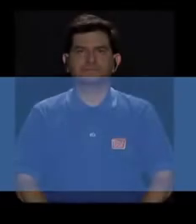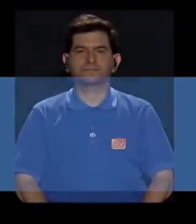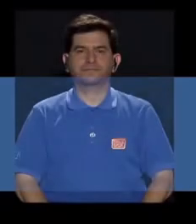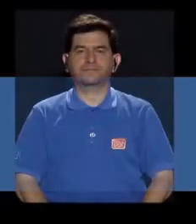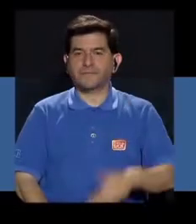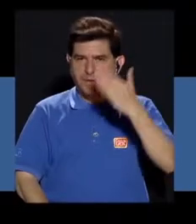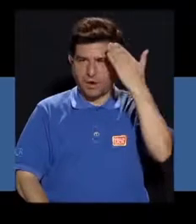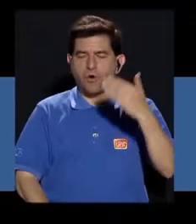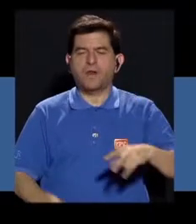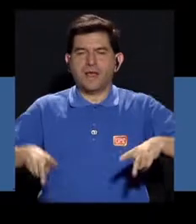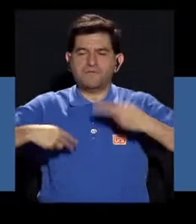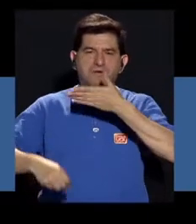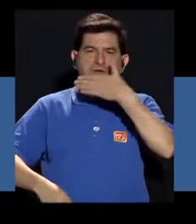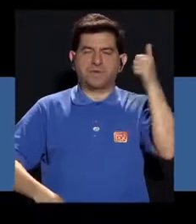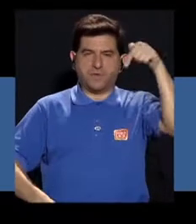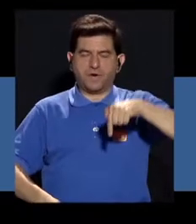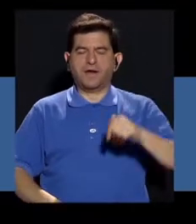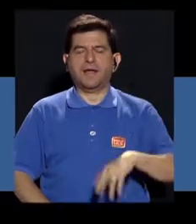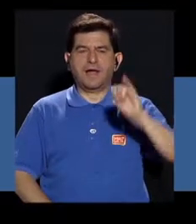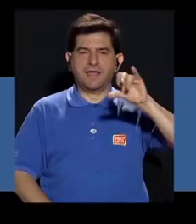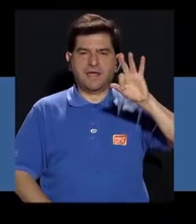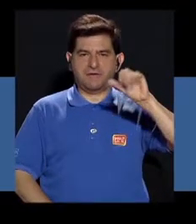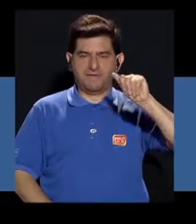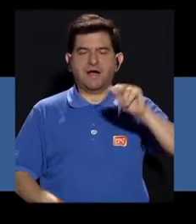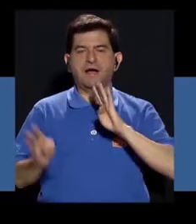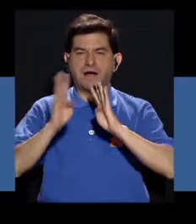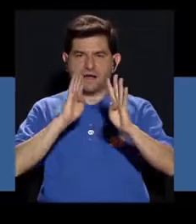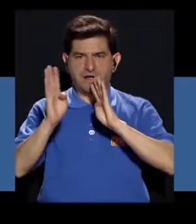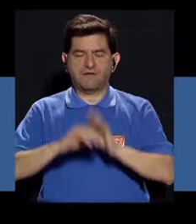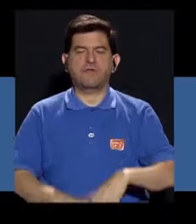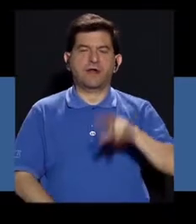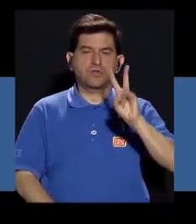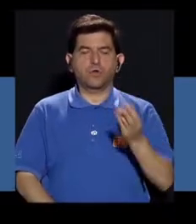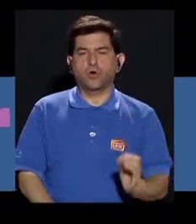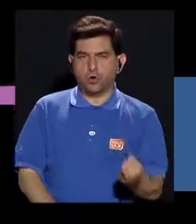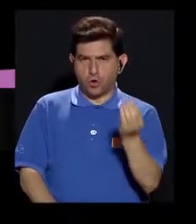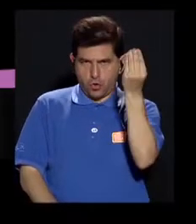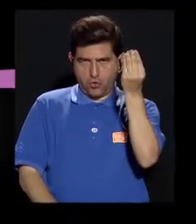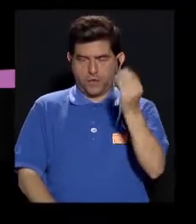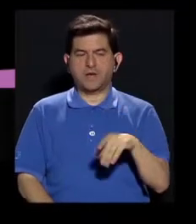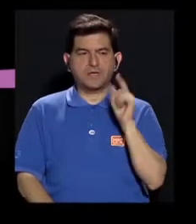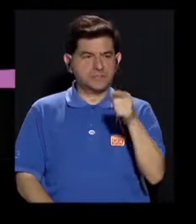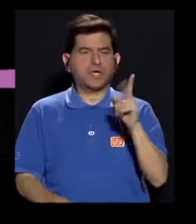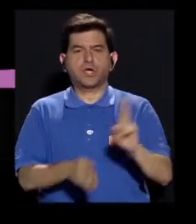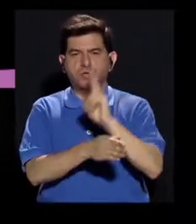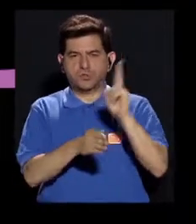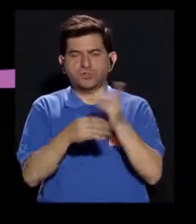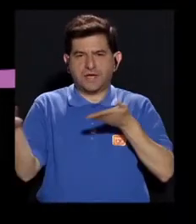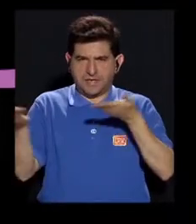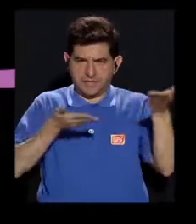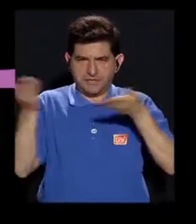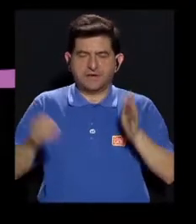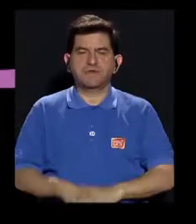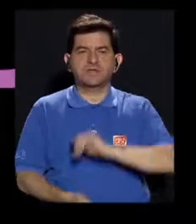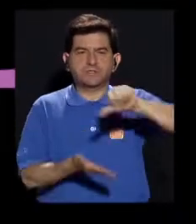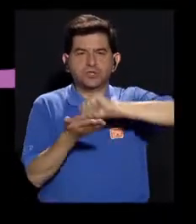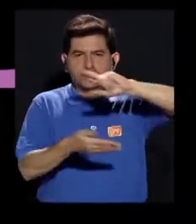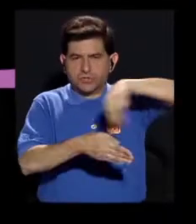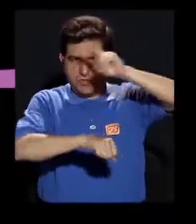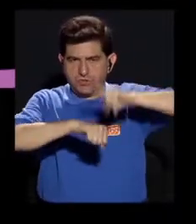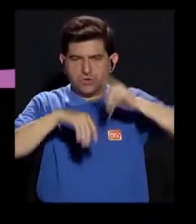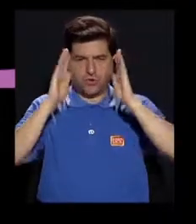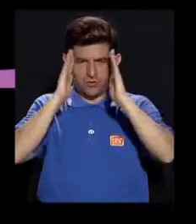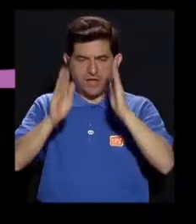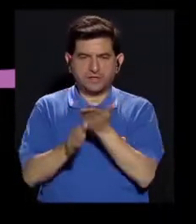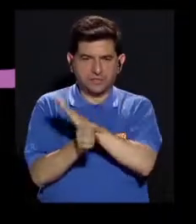Hola, en Vivir Mejor estamos en el IAFA. Vamos a conversar con dos adolescentes que han utilizado el servicio del Centro Nacional de